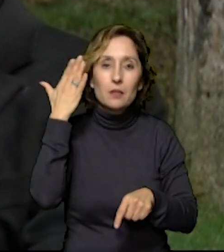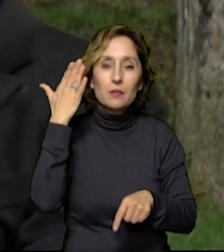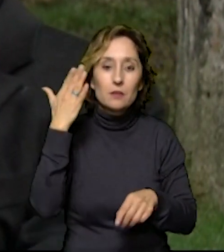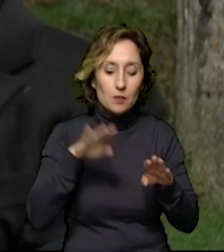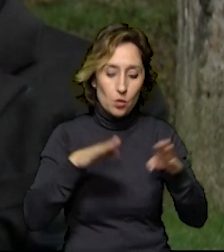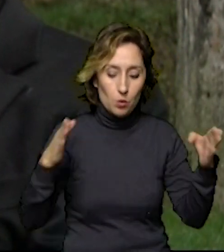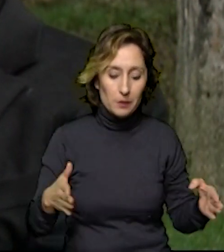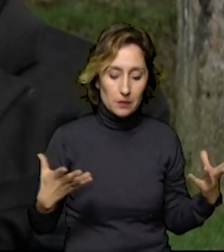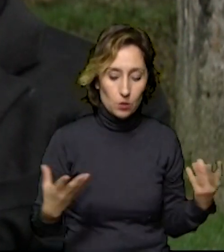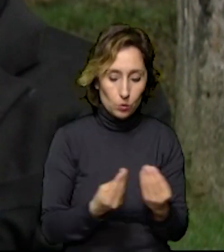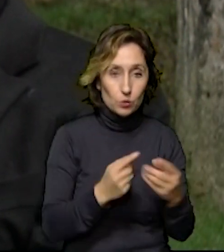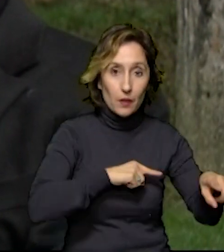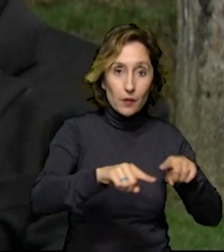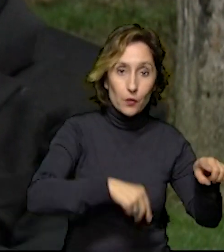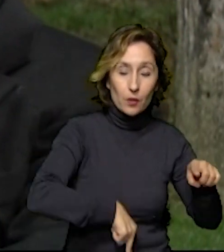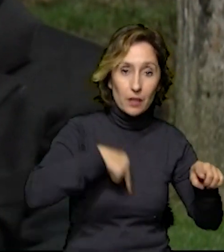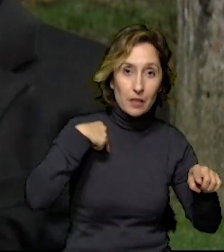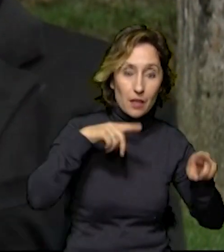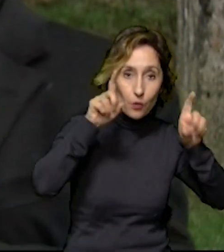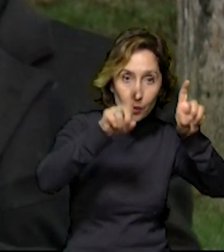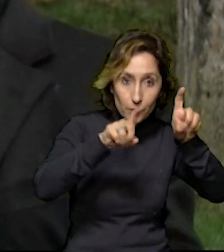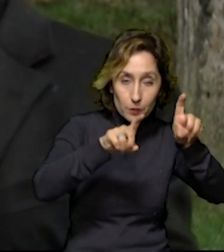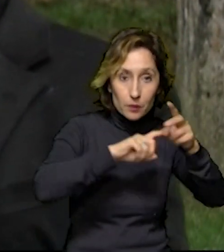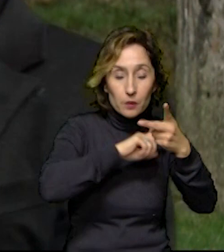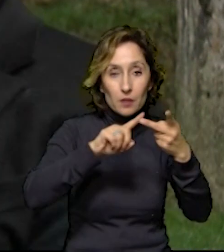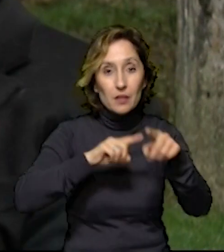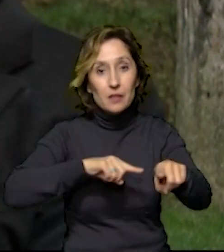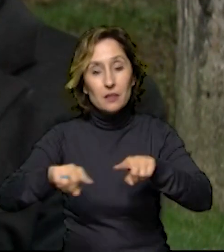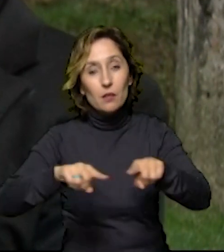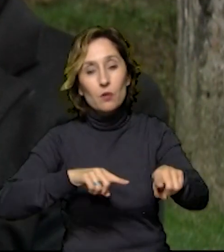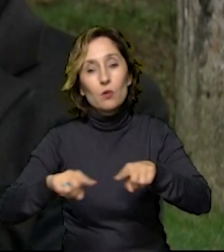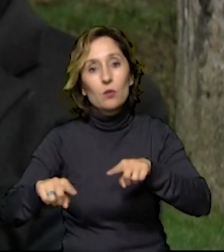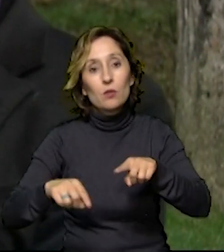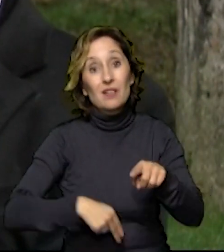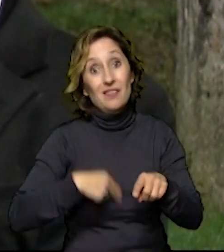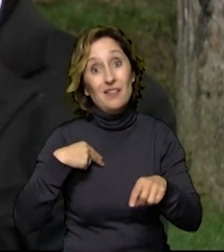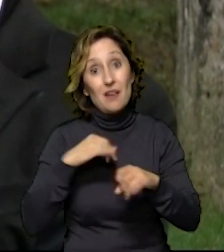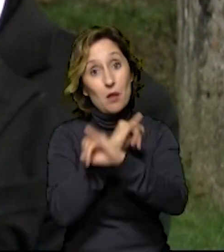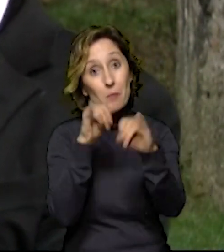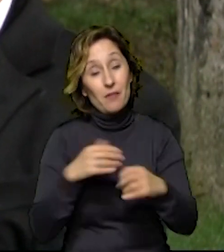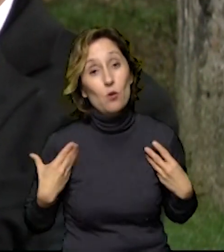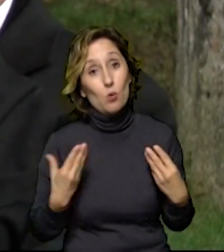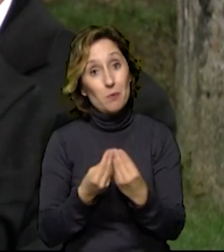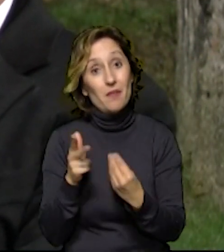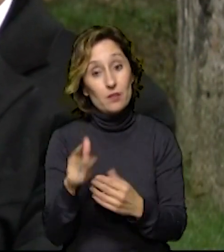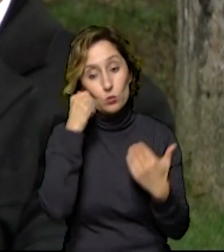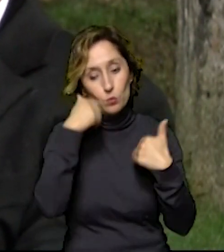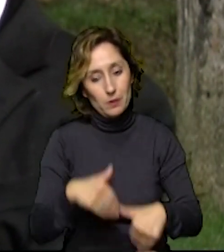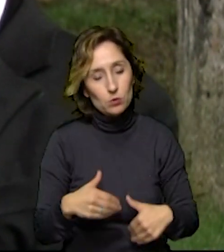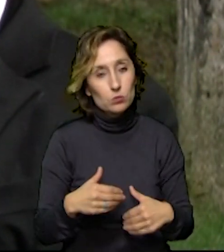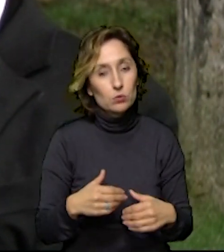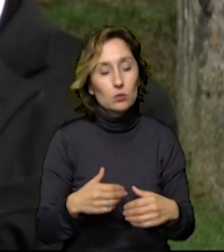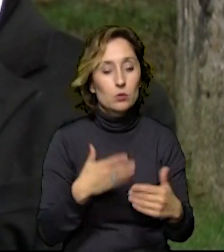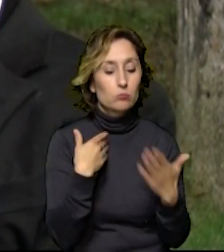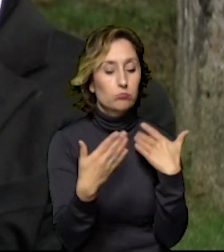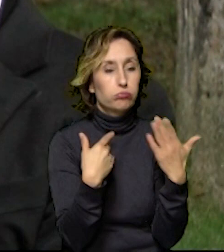mesa conjunta entre la Dirección General de Educación y la Dirección General de Paz y Convivencia y Derechos Humanos para introducir esos